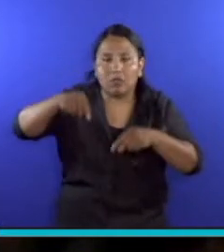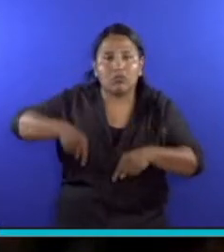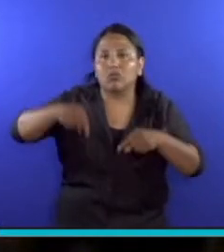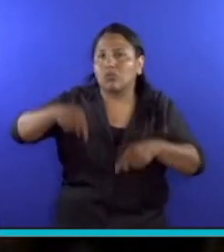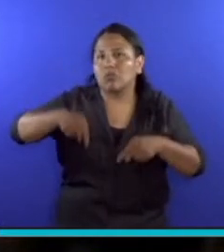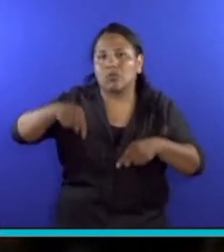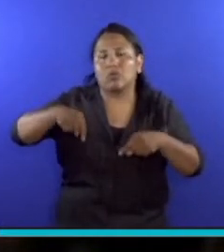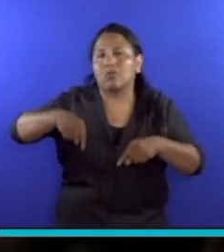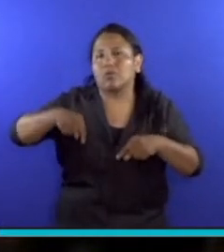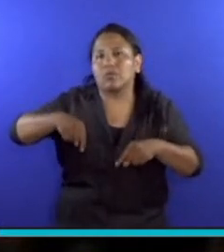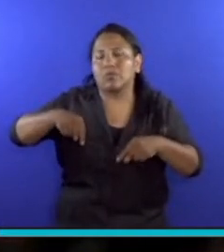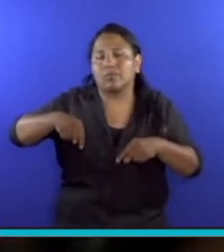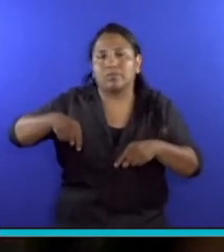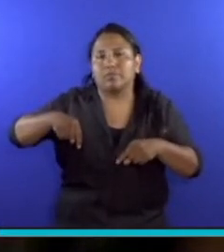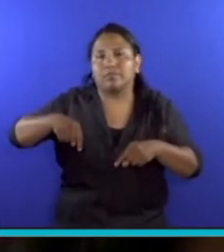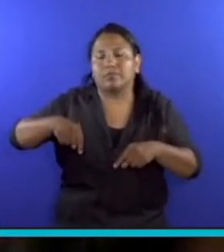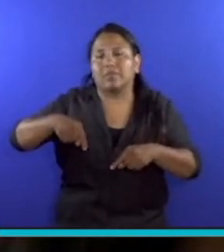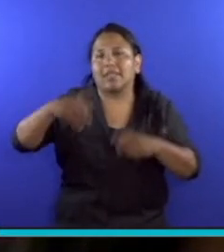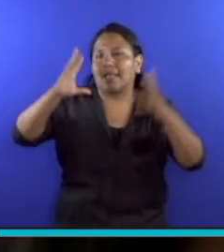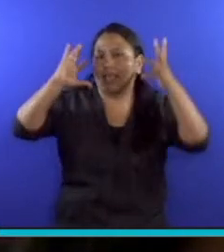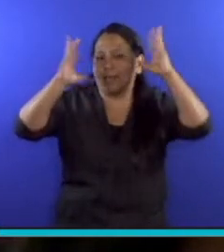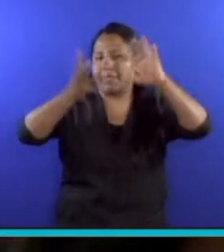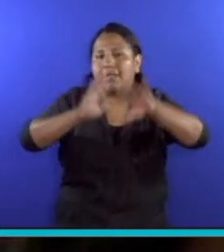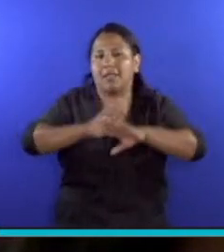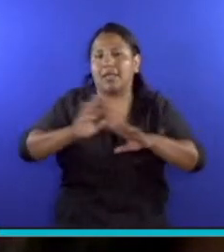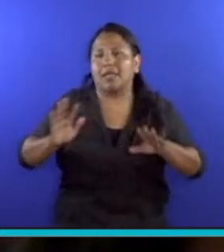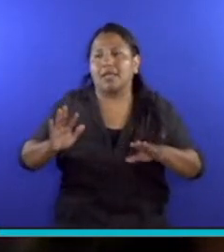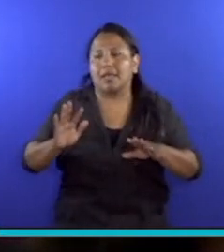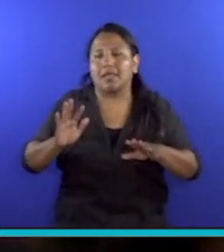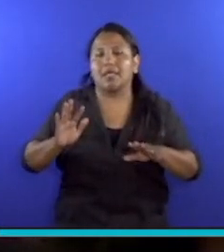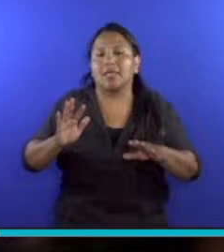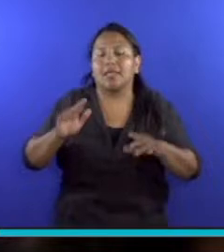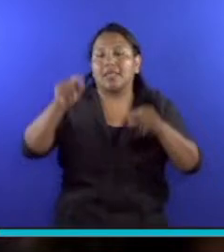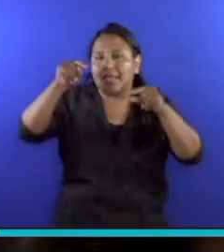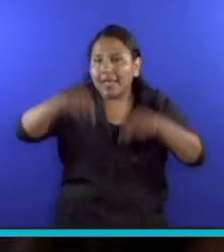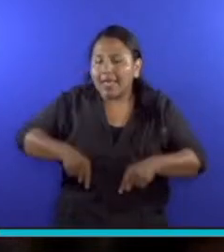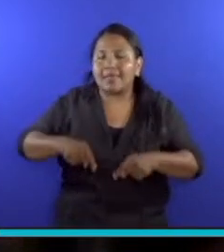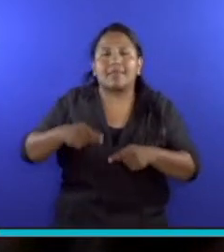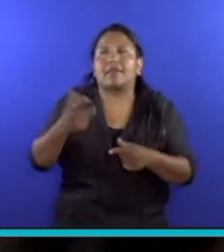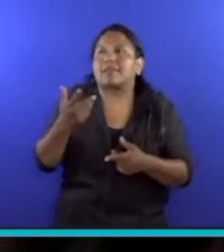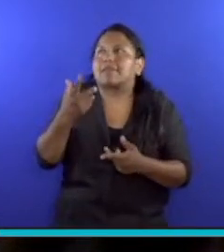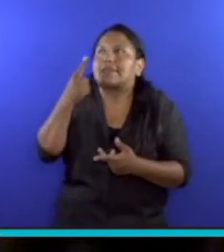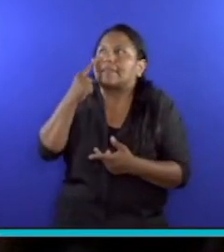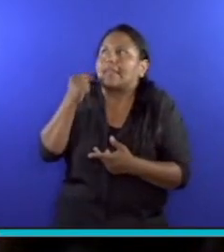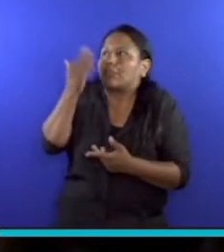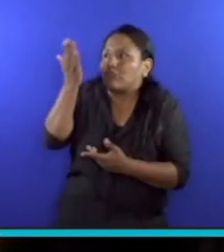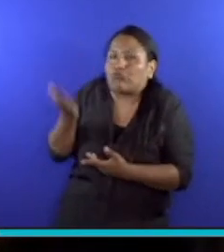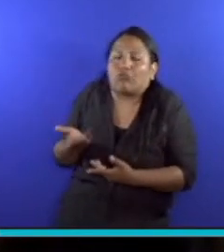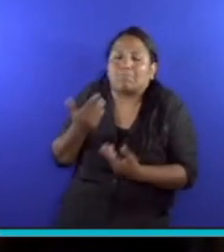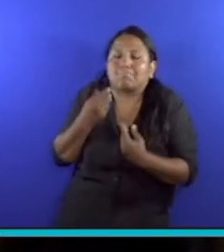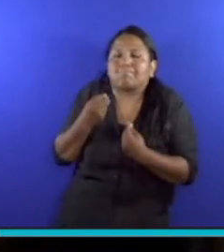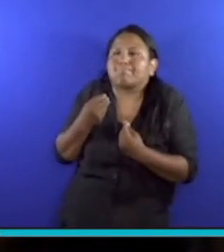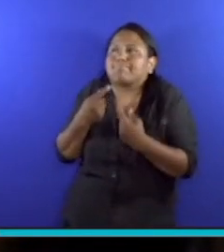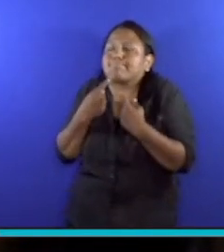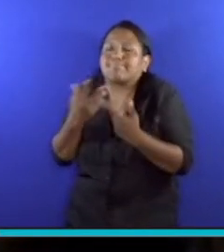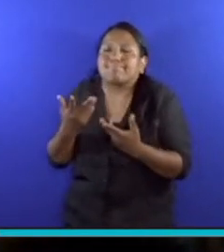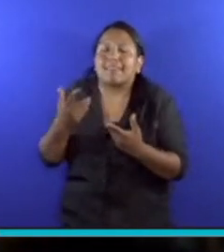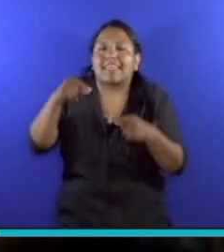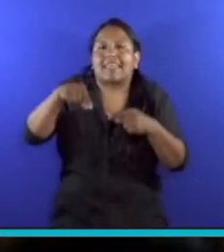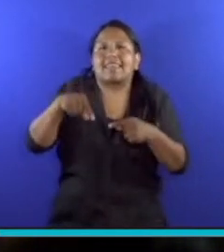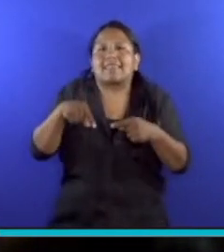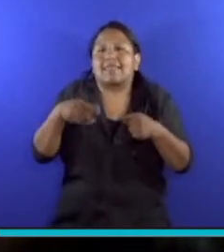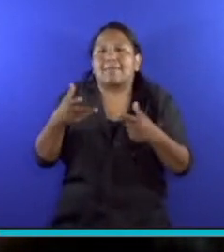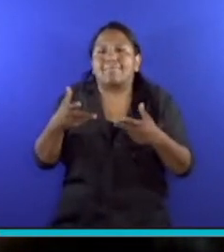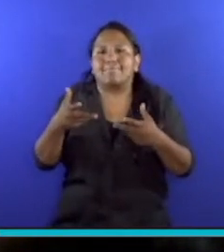este Javier Milei, de este señor, que no sé cómo decirle, de este presidente que tiene